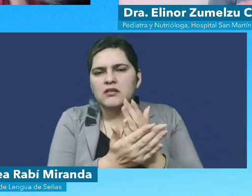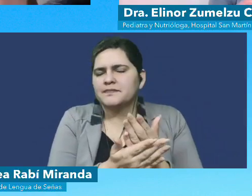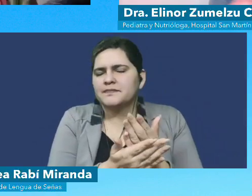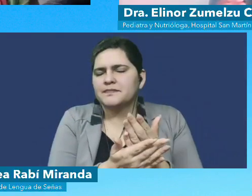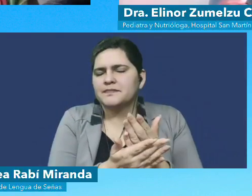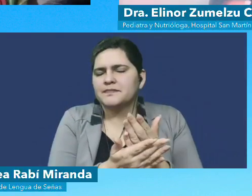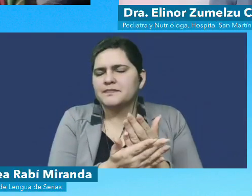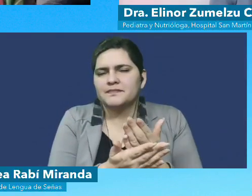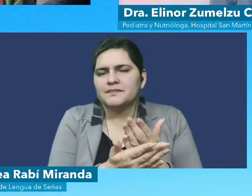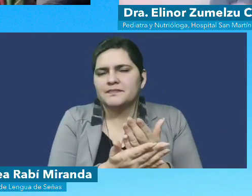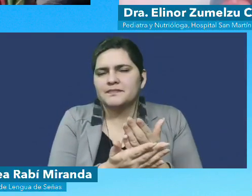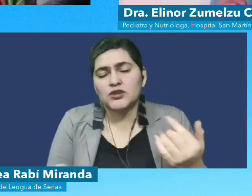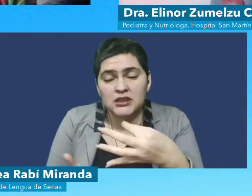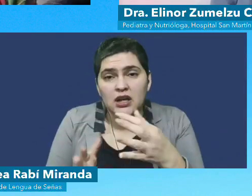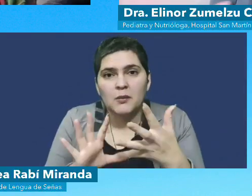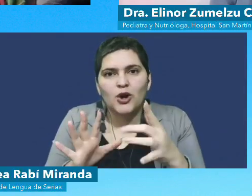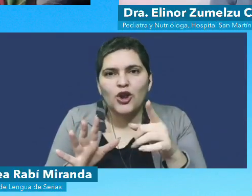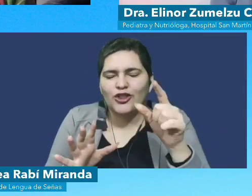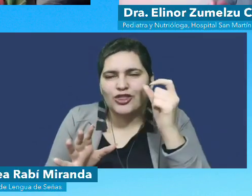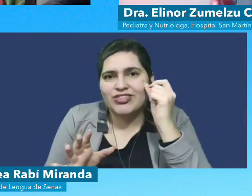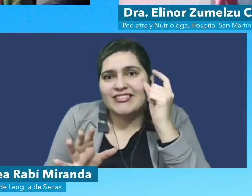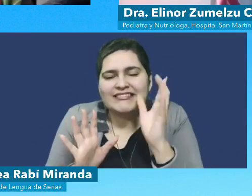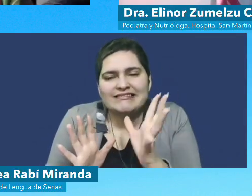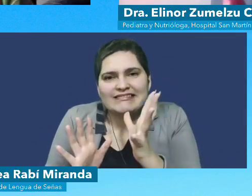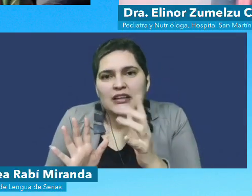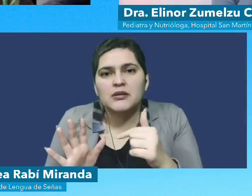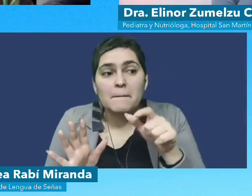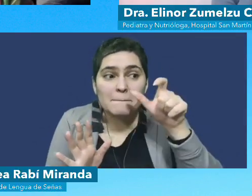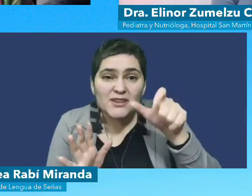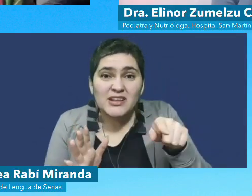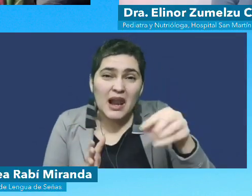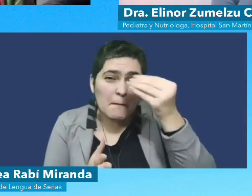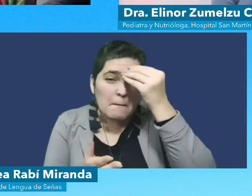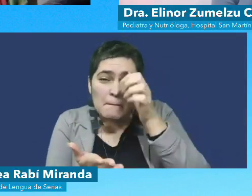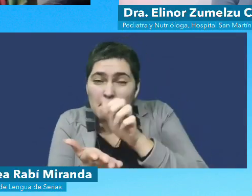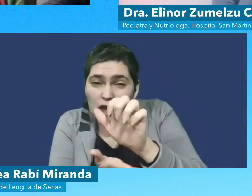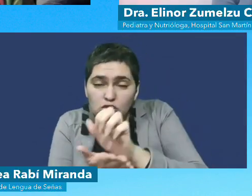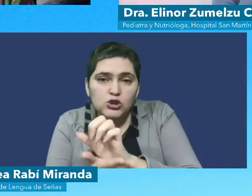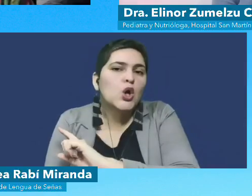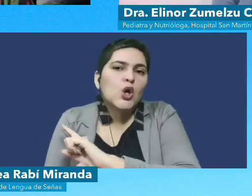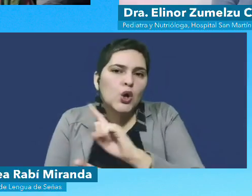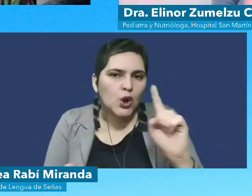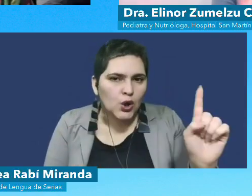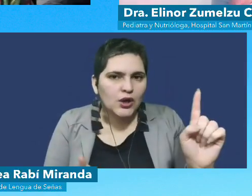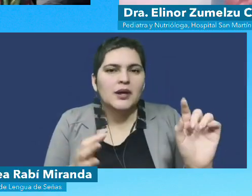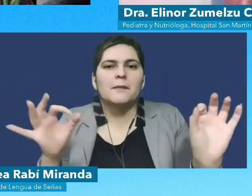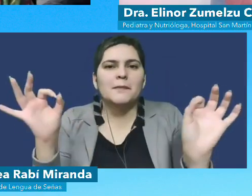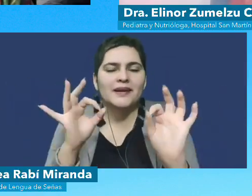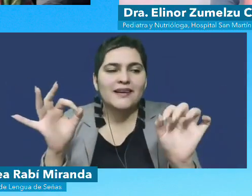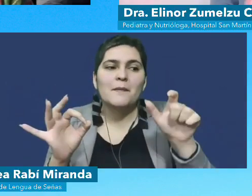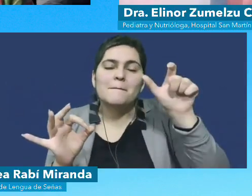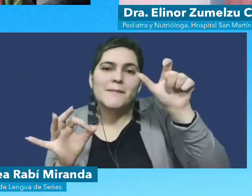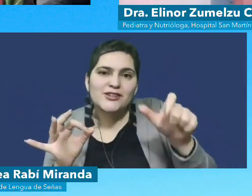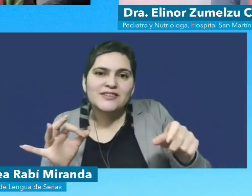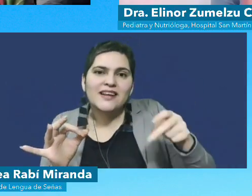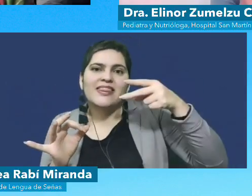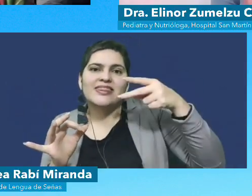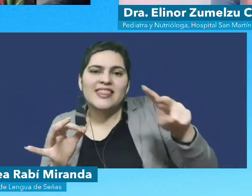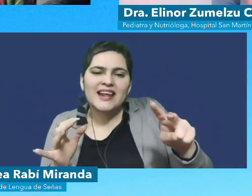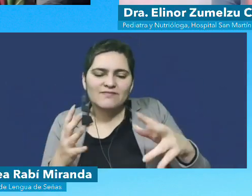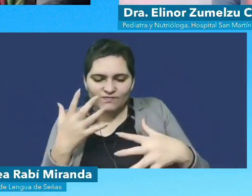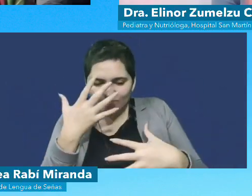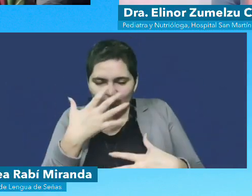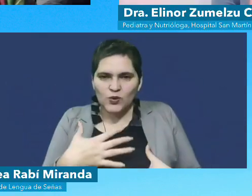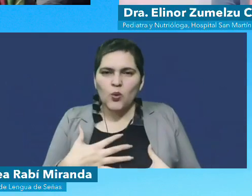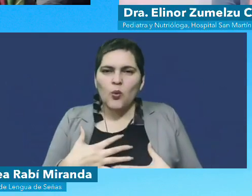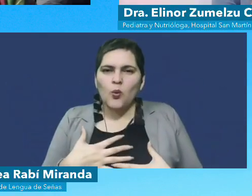a lo mejor no se entendió, que no es eso, que hay que entender que hay un proceso que es biológico y fisiológico